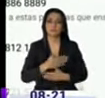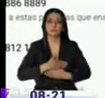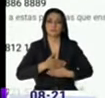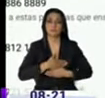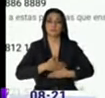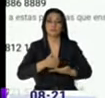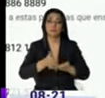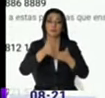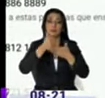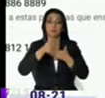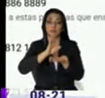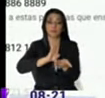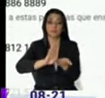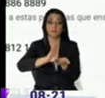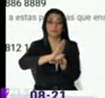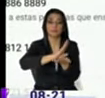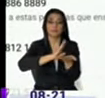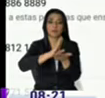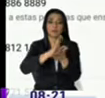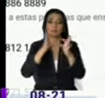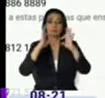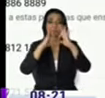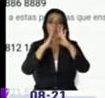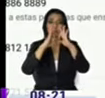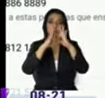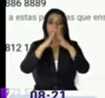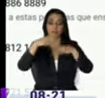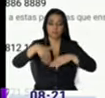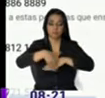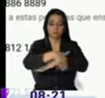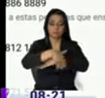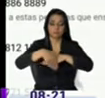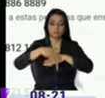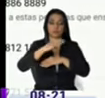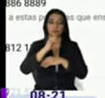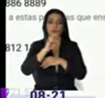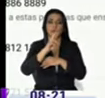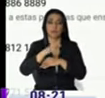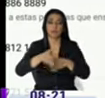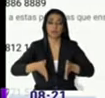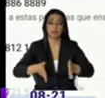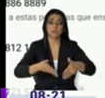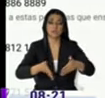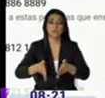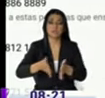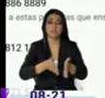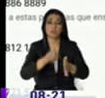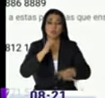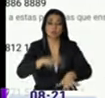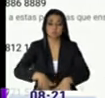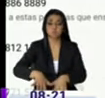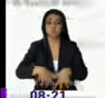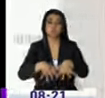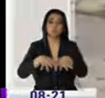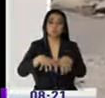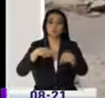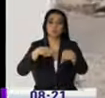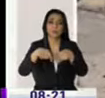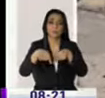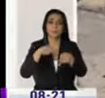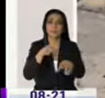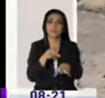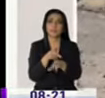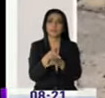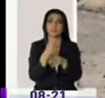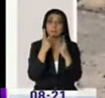barrio Chiriquí, en Tumbaco, calle Luis Cordero, la calle es destruida. Cuando llueve se inunda y no hay paso. Lindo, pero miren